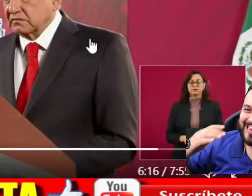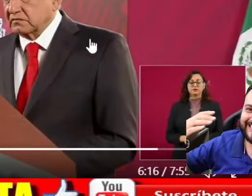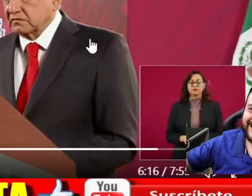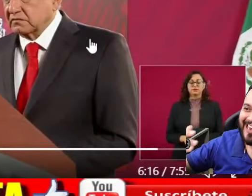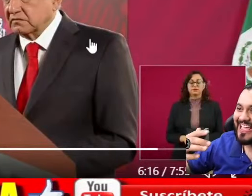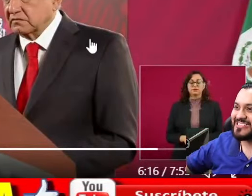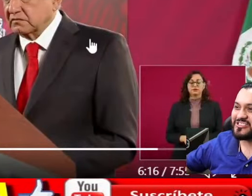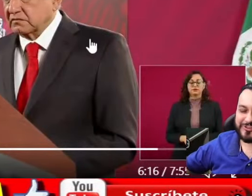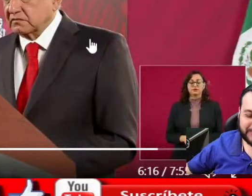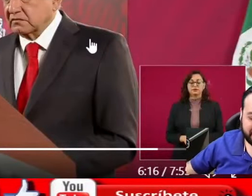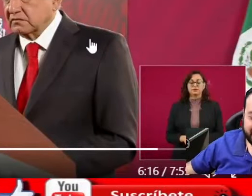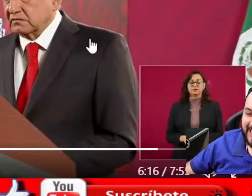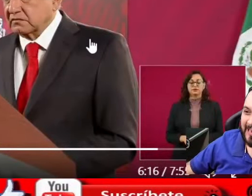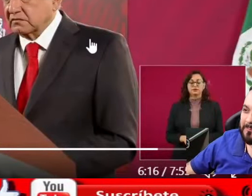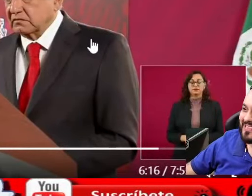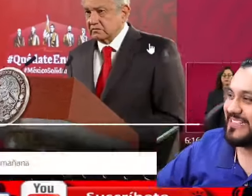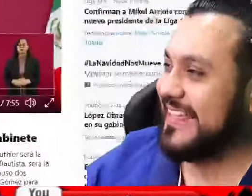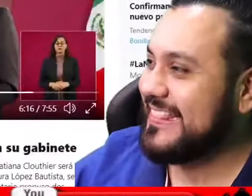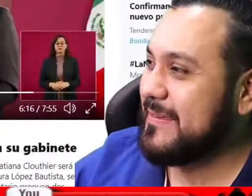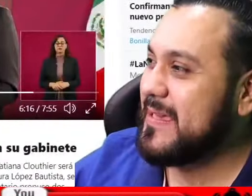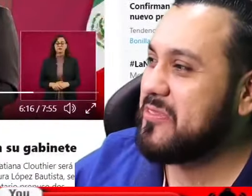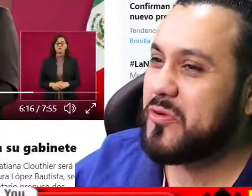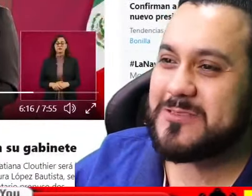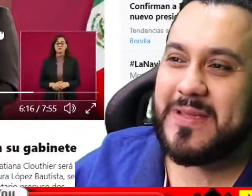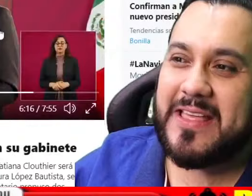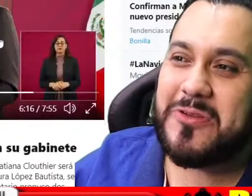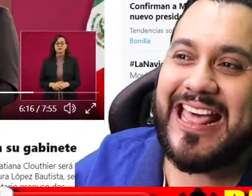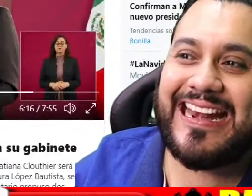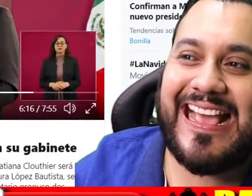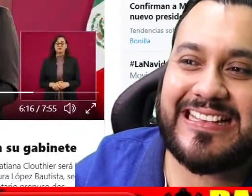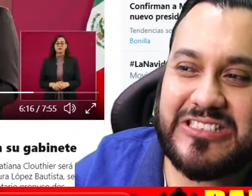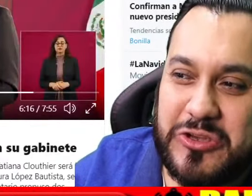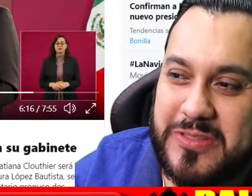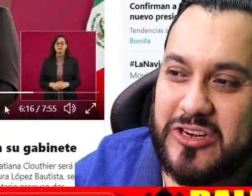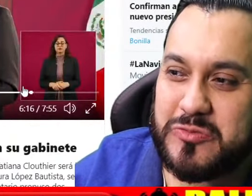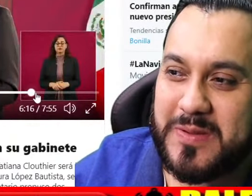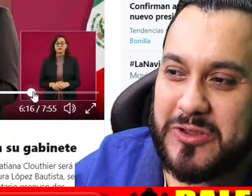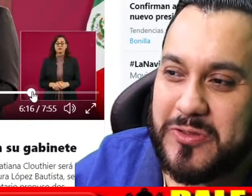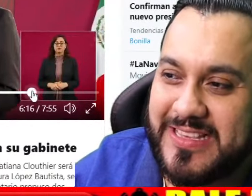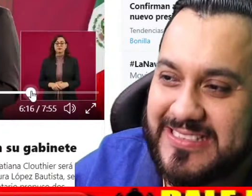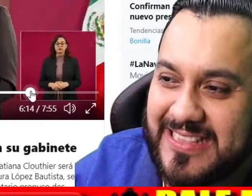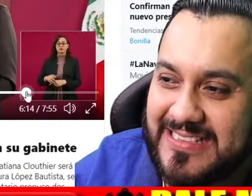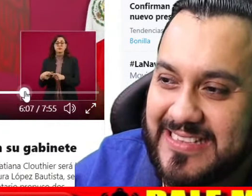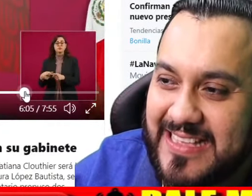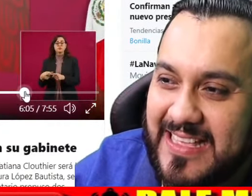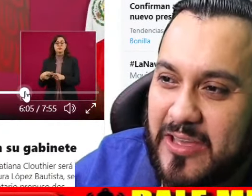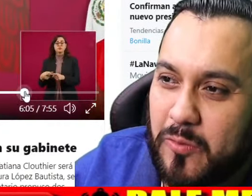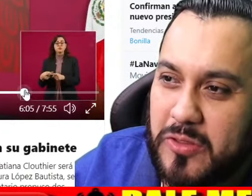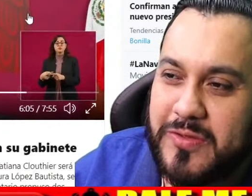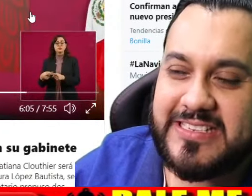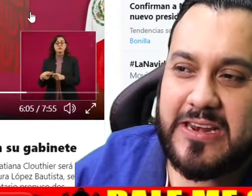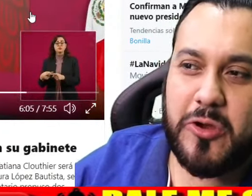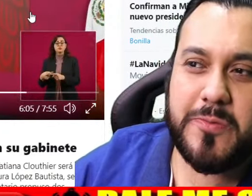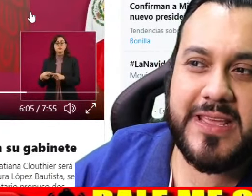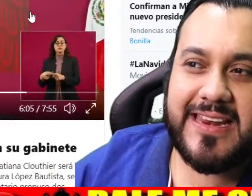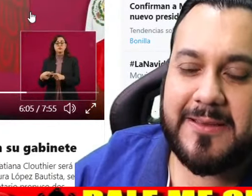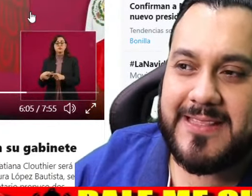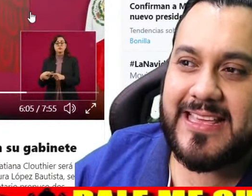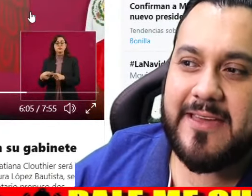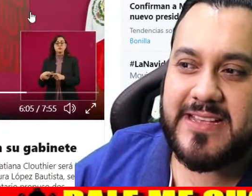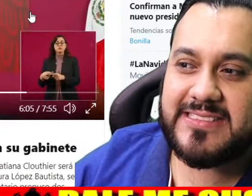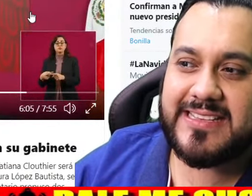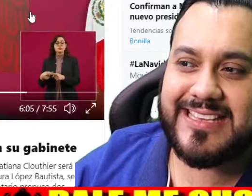crear el silencio el presidente viendo esperando la reacción de los periodistas cuando dice el nombre